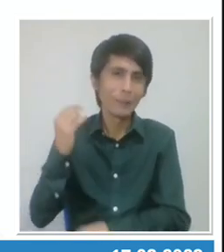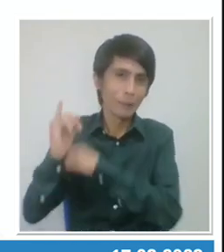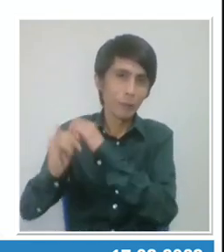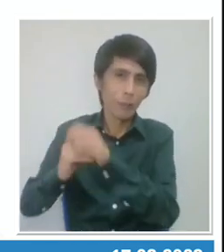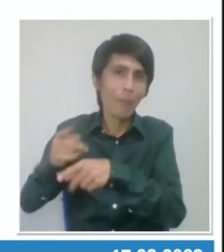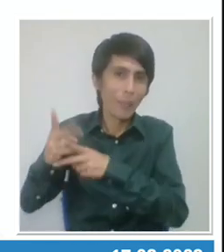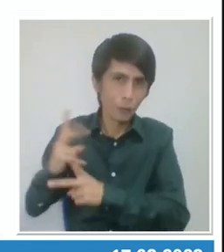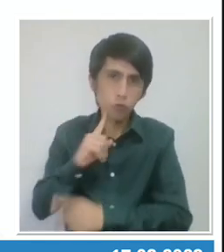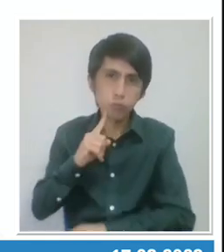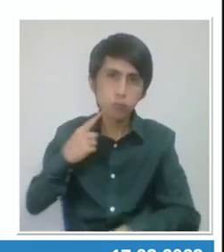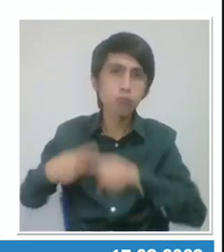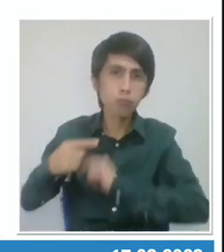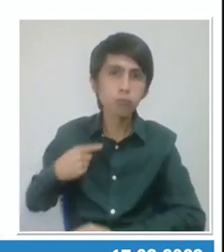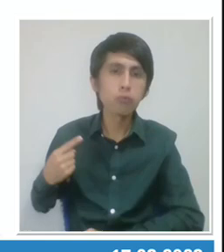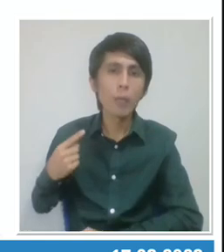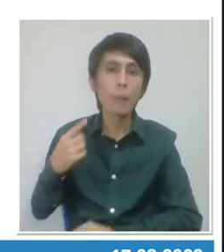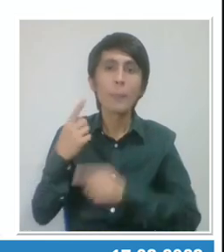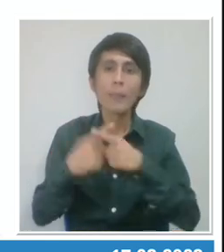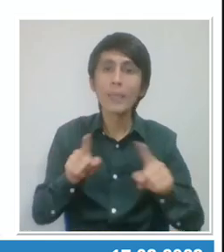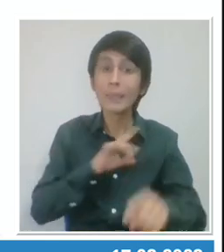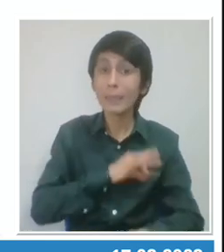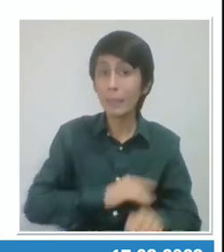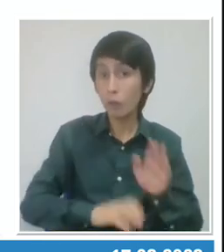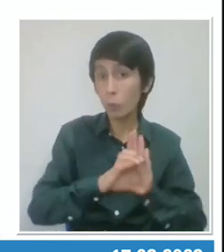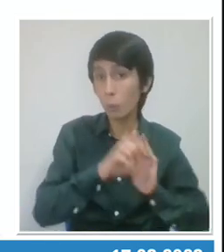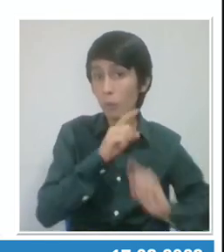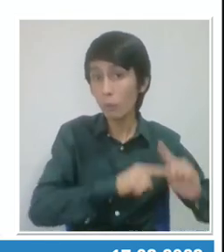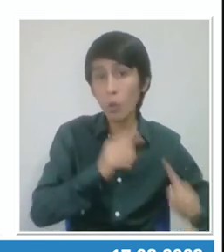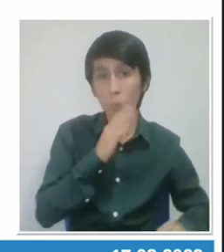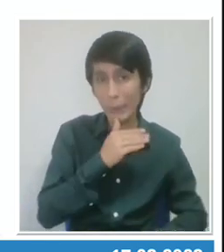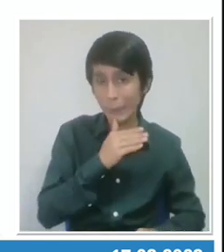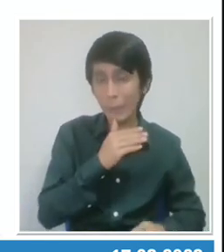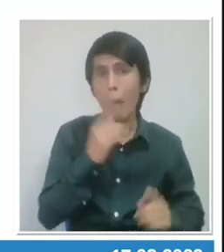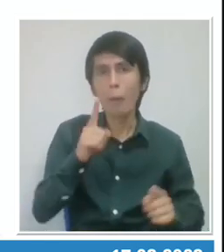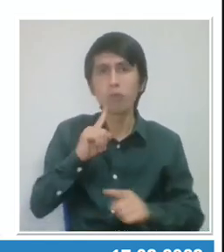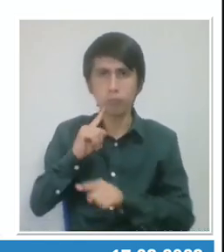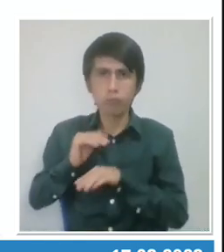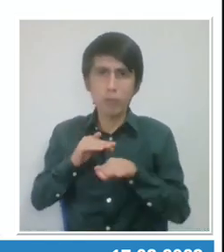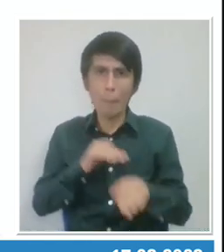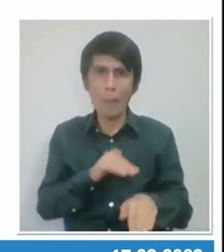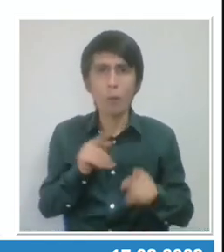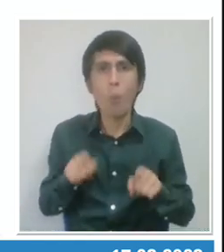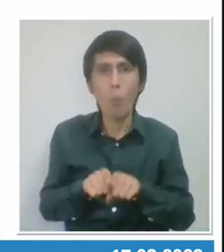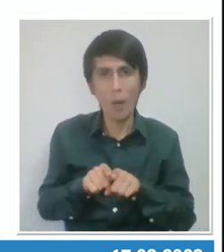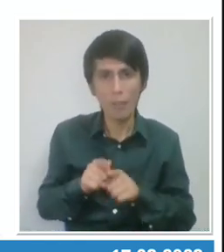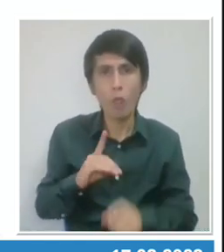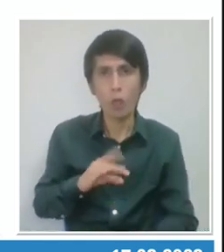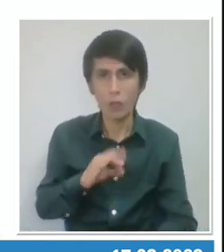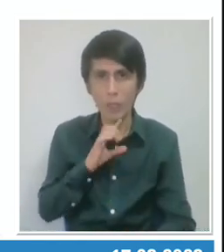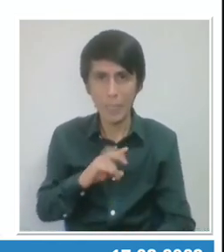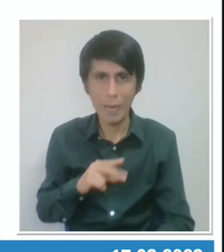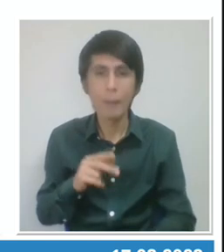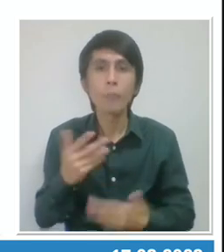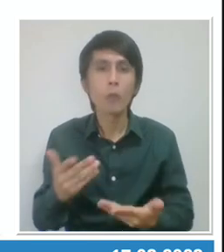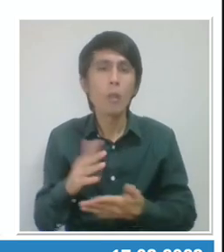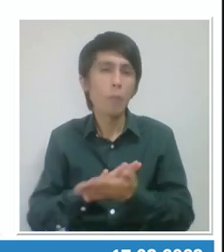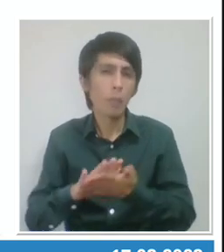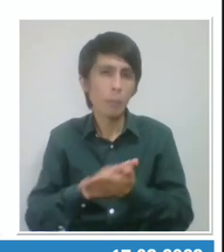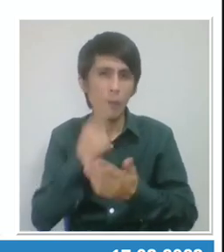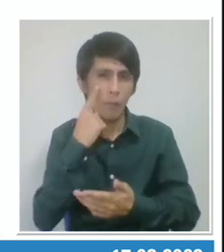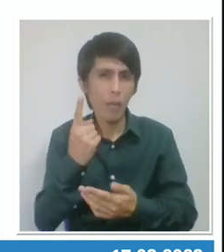propio, y ya también en mi posición me refería a cómo hay tendencias de sesgo de género